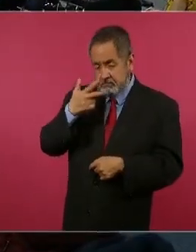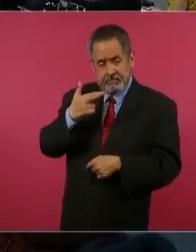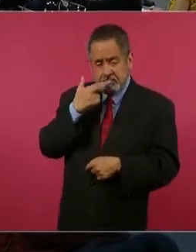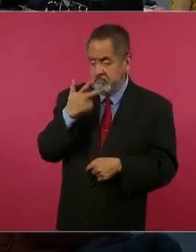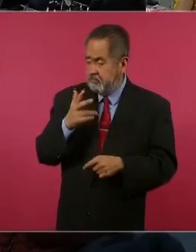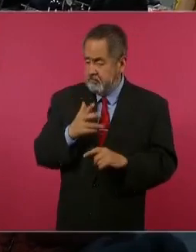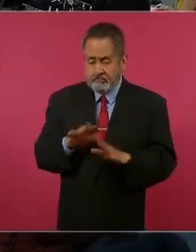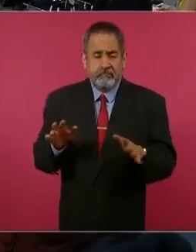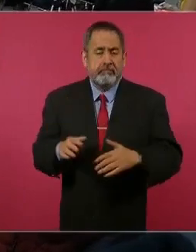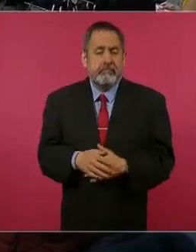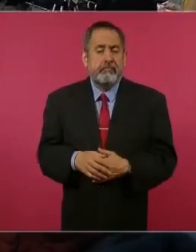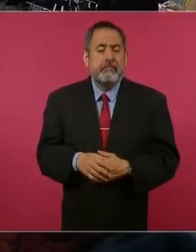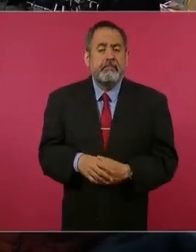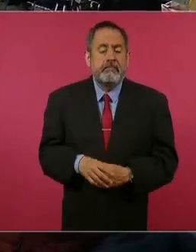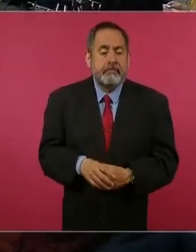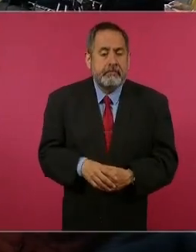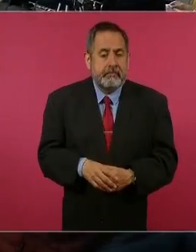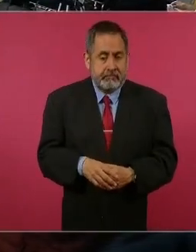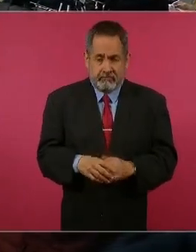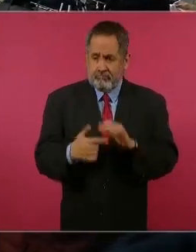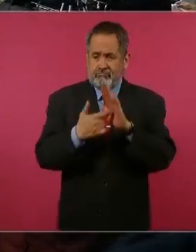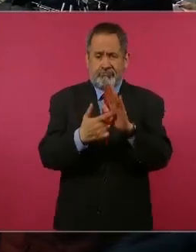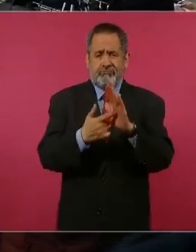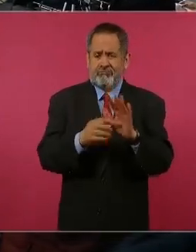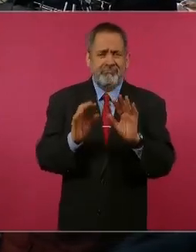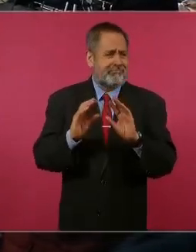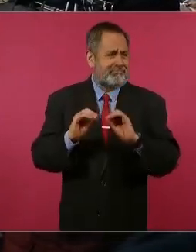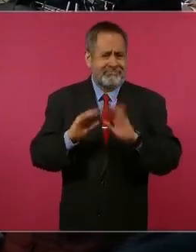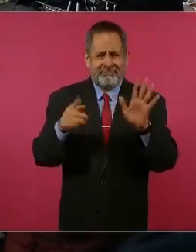mejor se puede demostrar